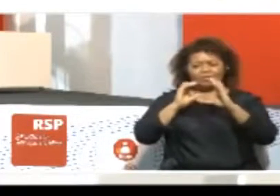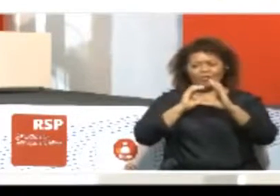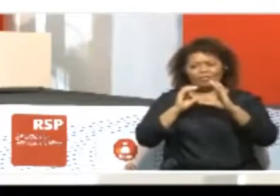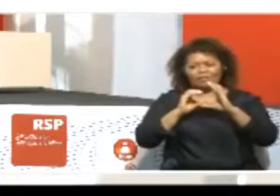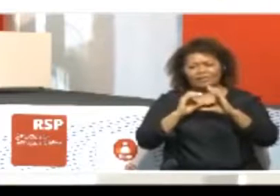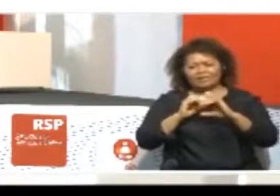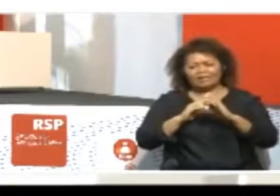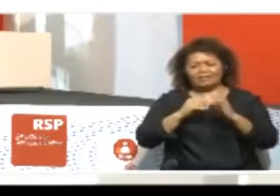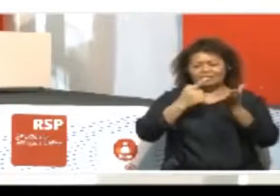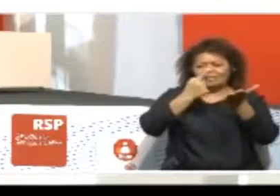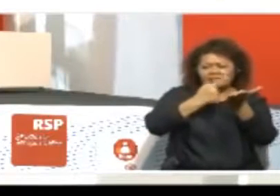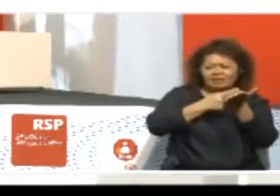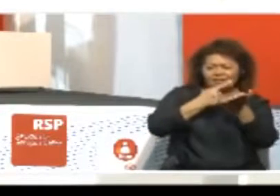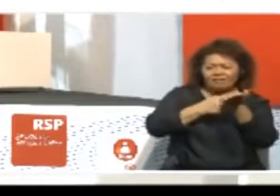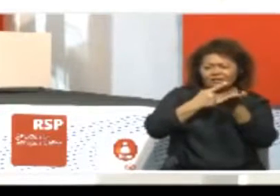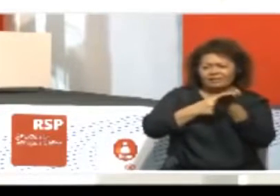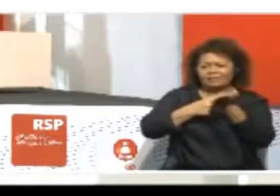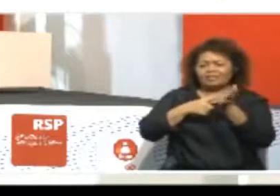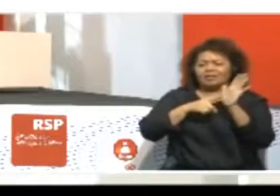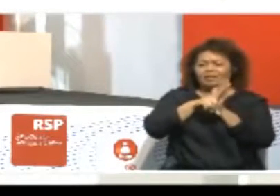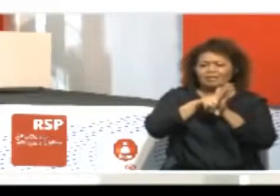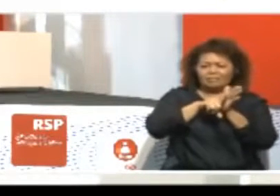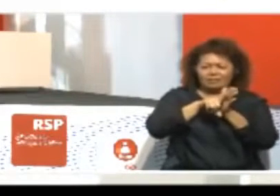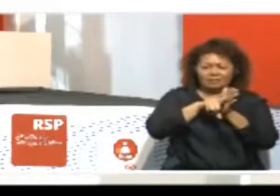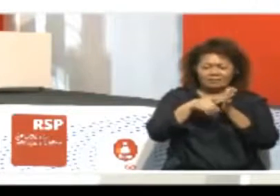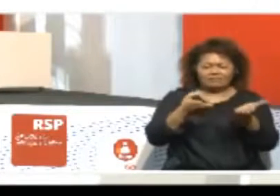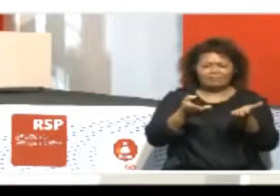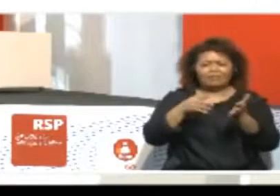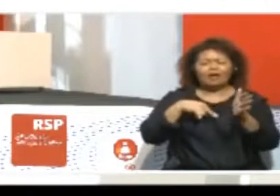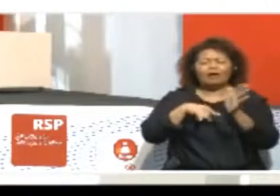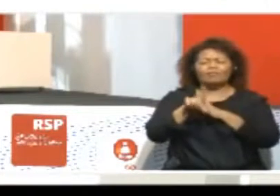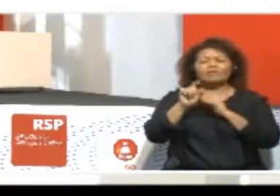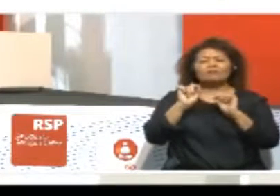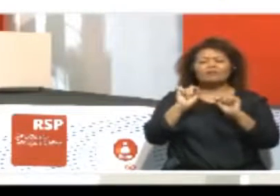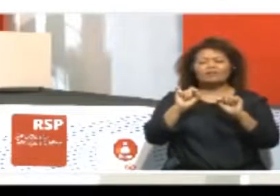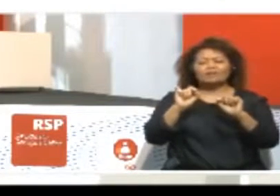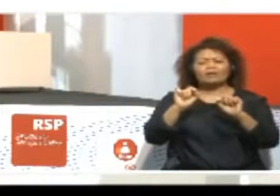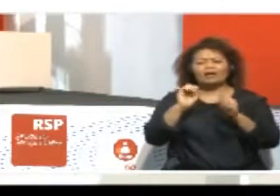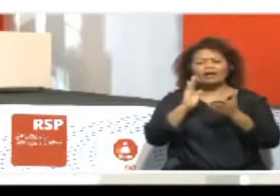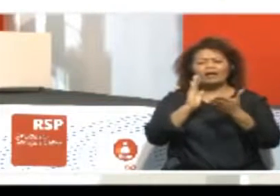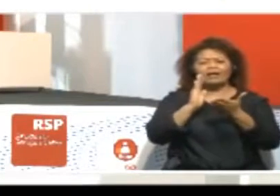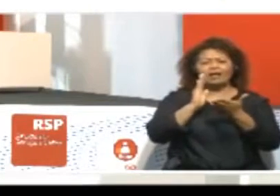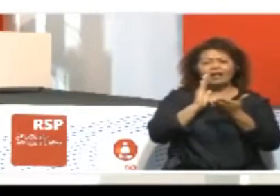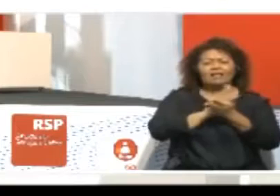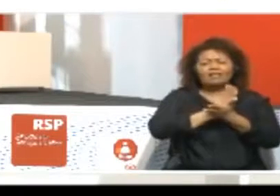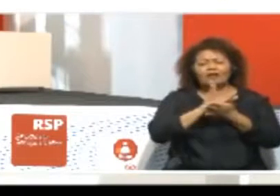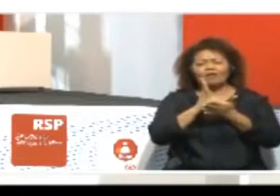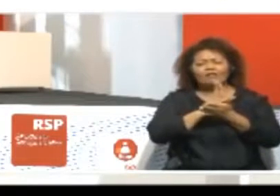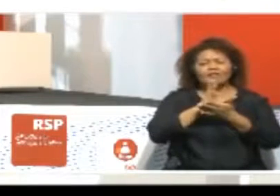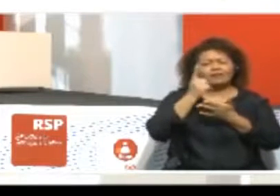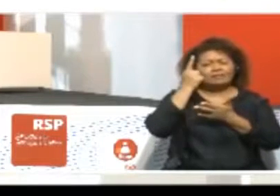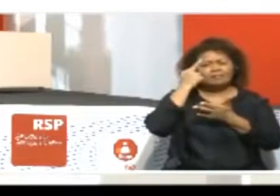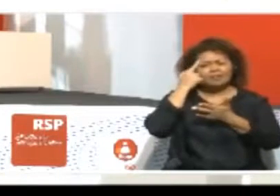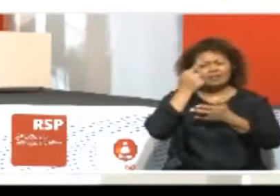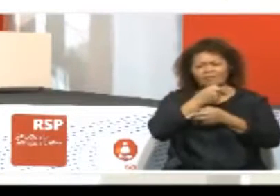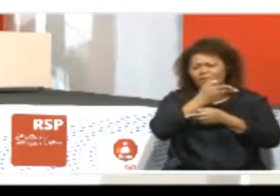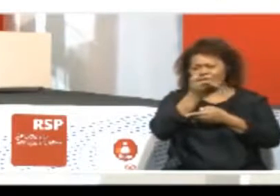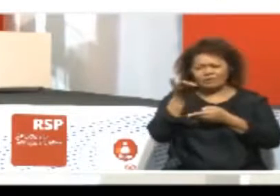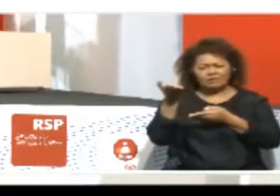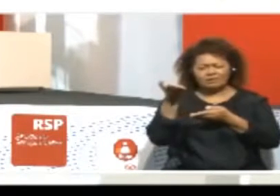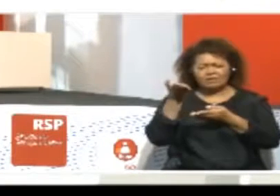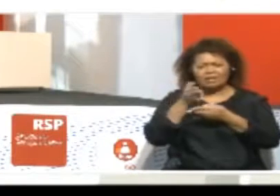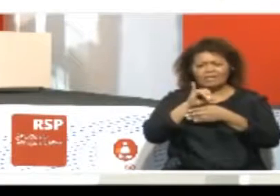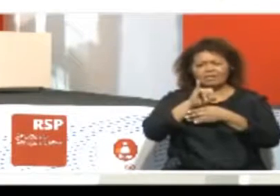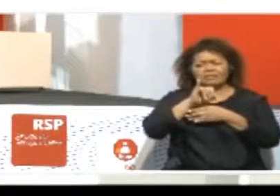dije, señor alcaldes, asuma que una ONG va a venir y les va a regalar 1.000.000 de lempiras, que es la